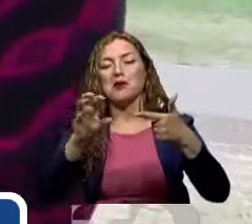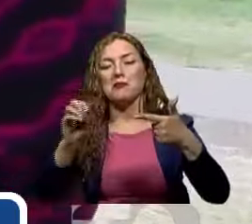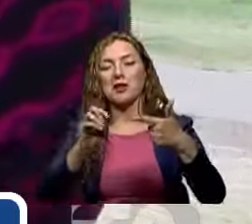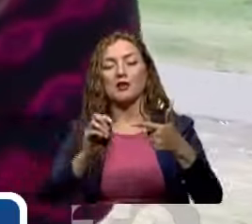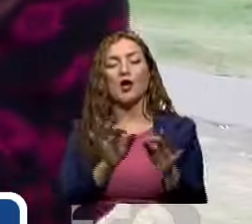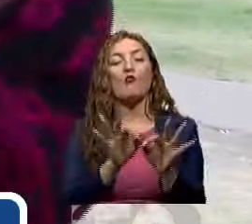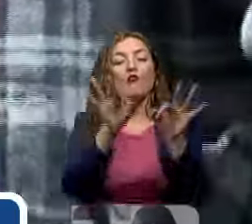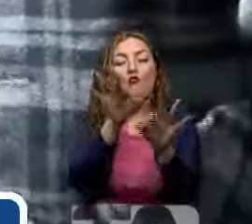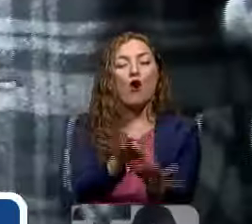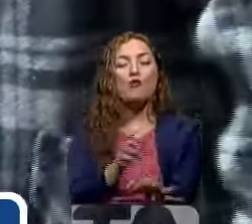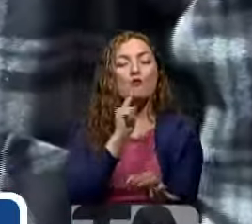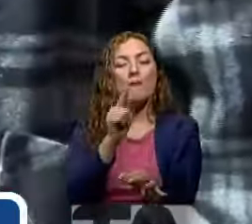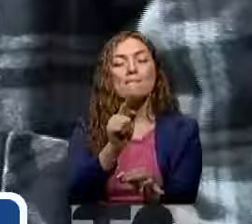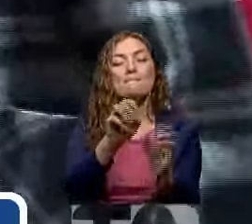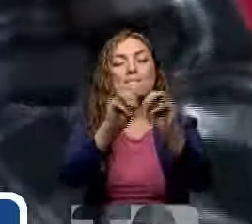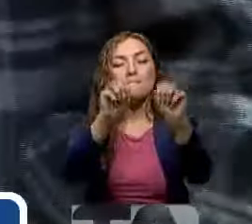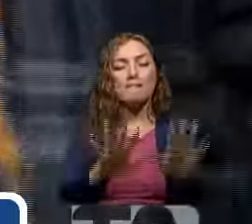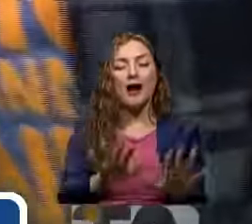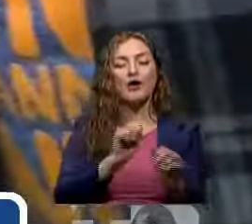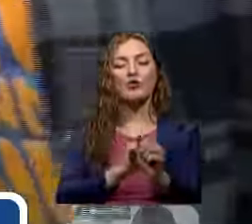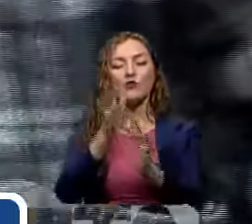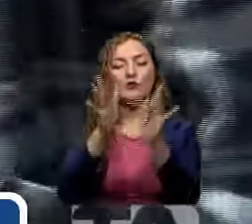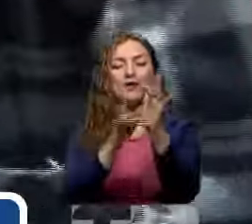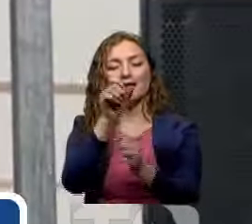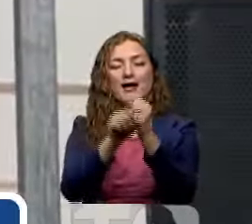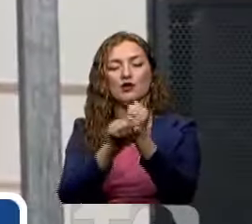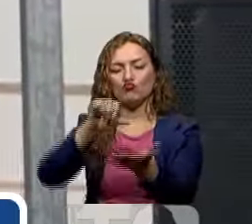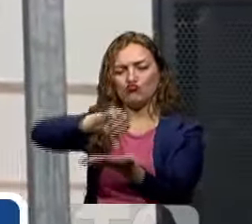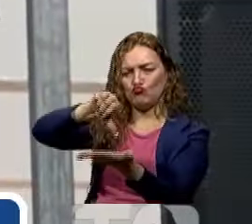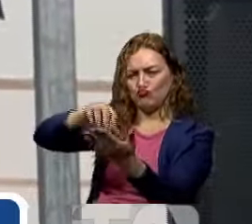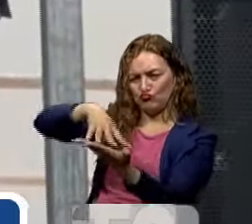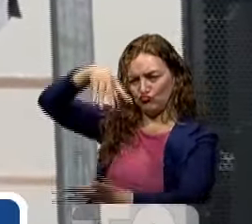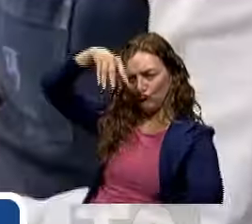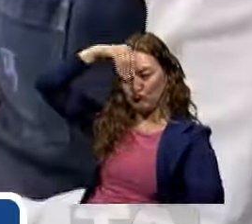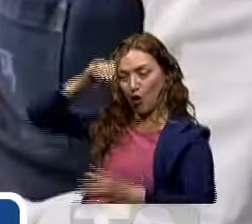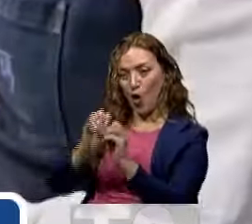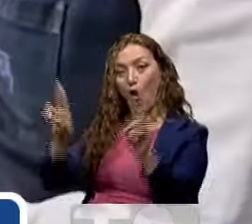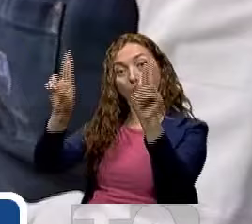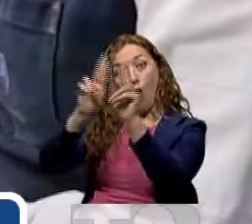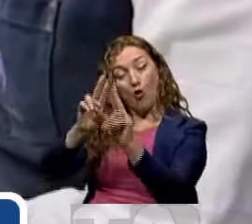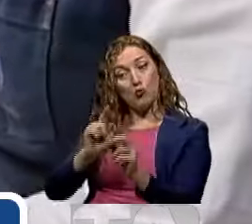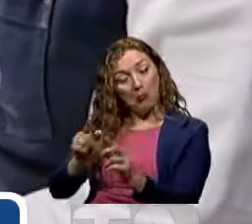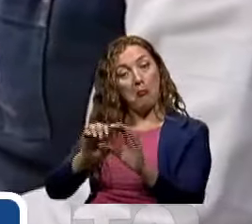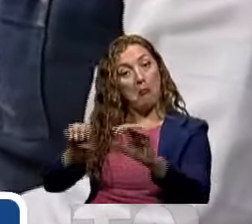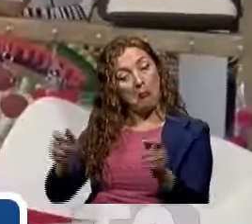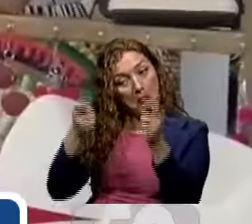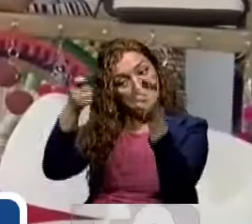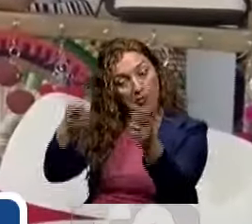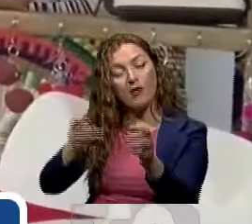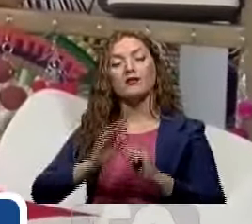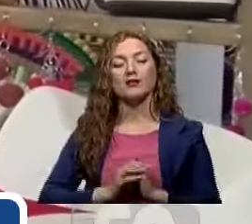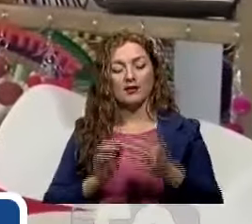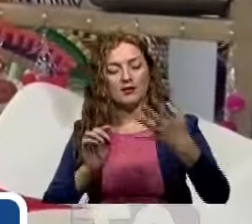Pueblo Mágico. En abril de este año, como la Ciudad del Aprendizaje por parte de la UNESCO. Y nuevamente como Pueblo